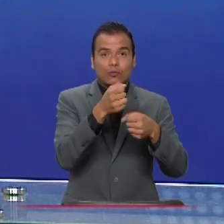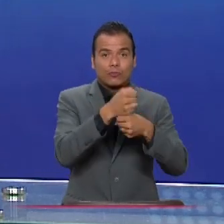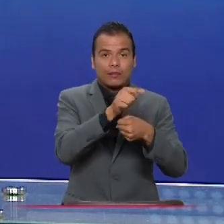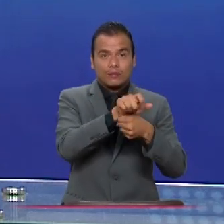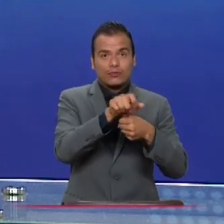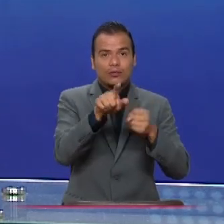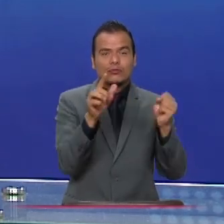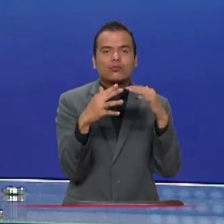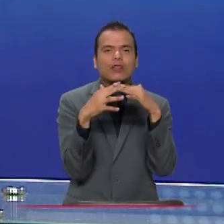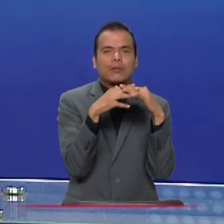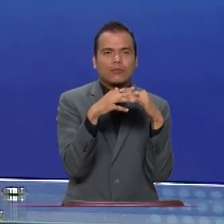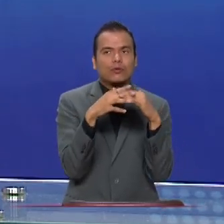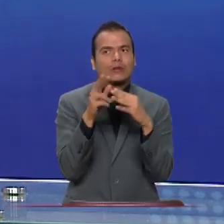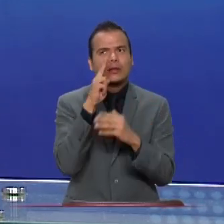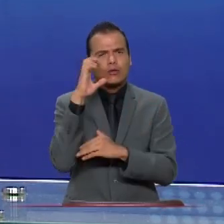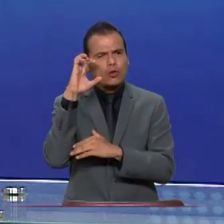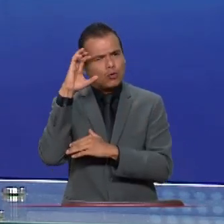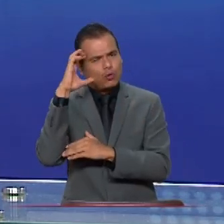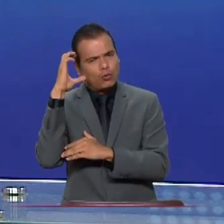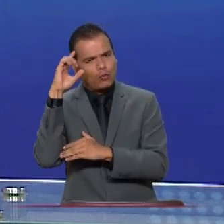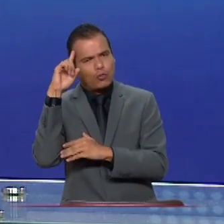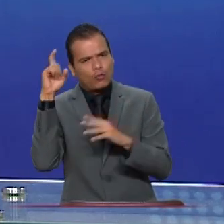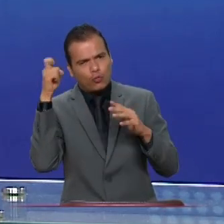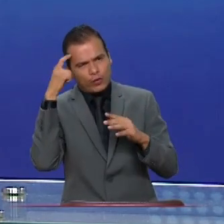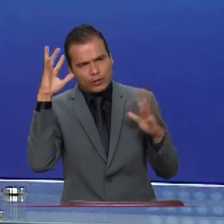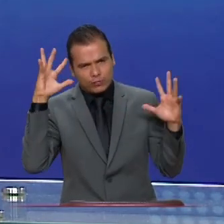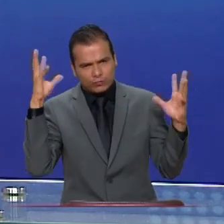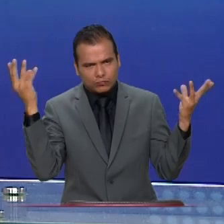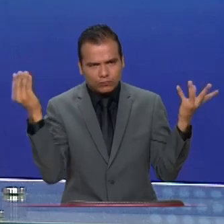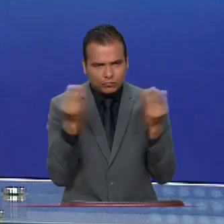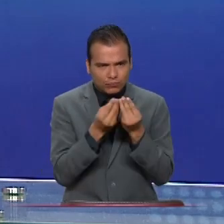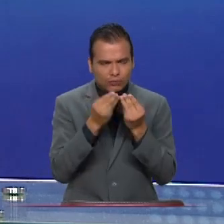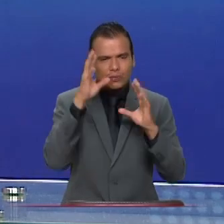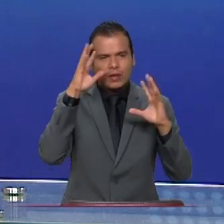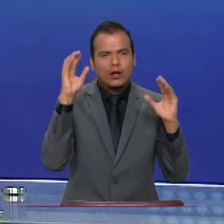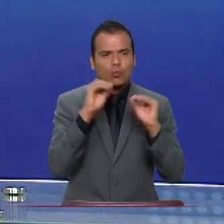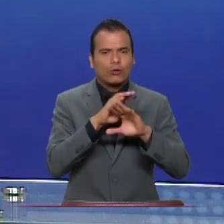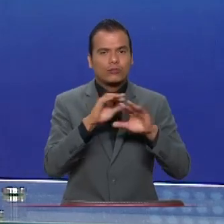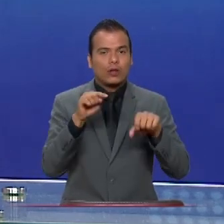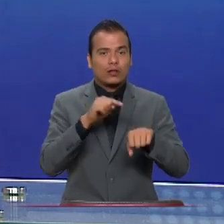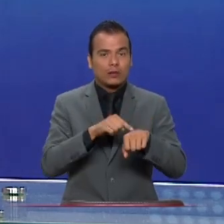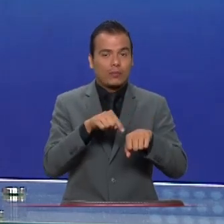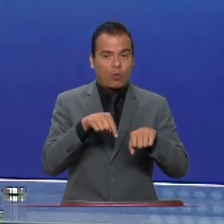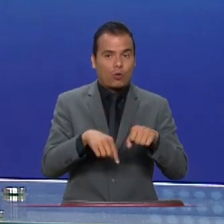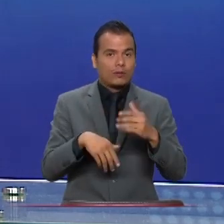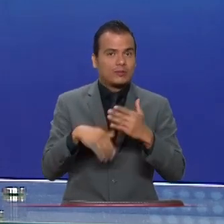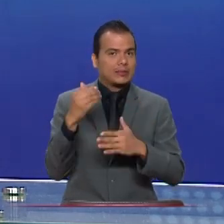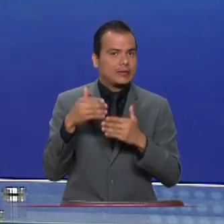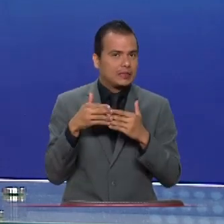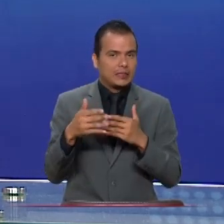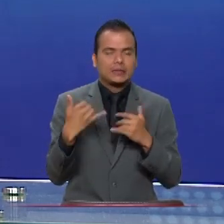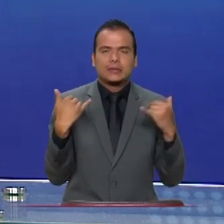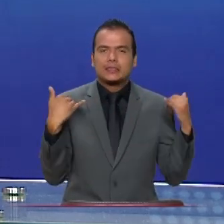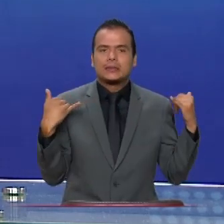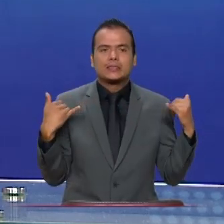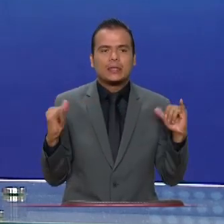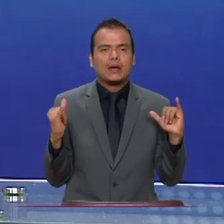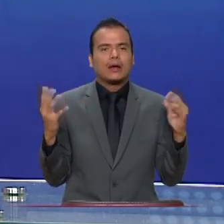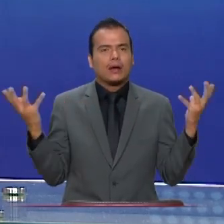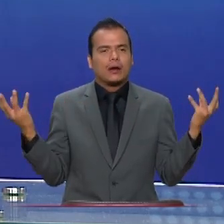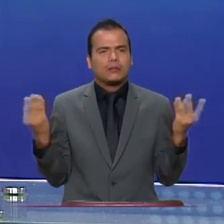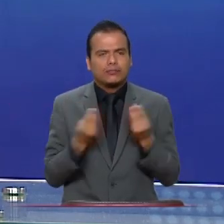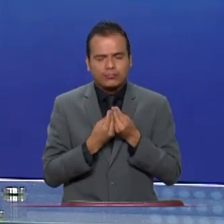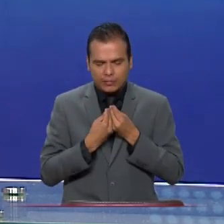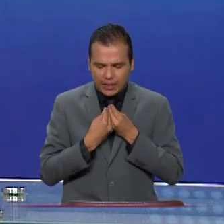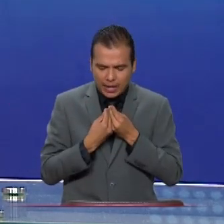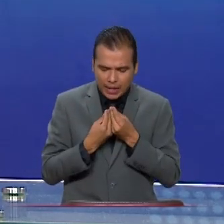acuerdo. A partir de hoy se realizarán mesas de trabajo para resolver las necesidades que tienen las distintas bases del Gremio de Transportadores